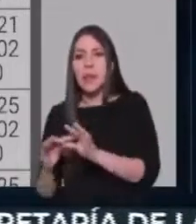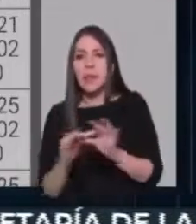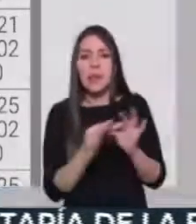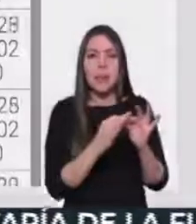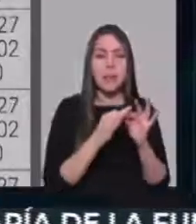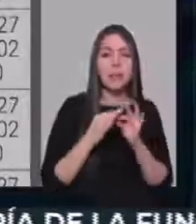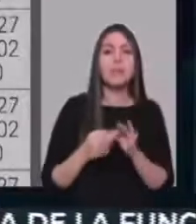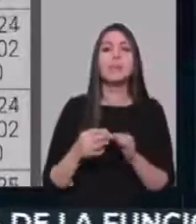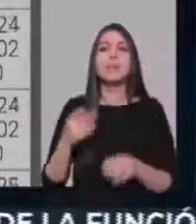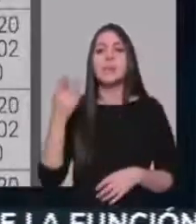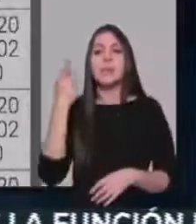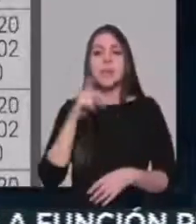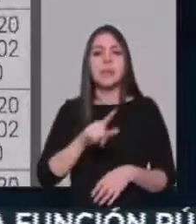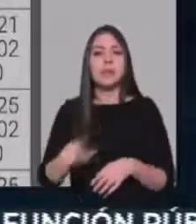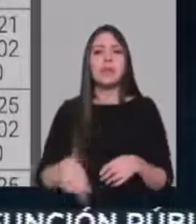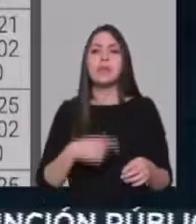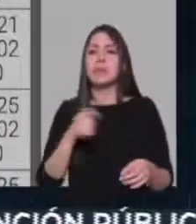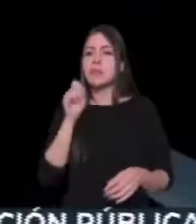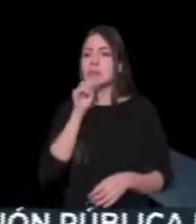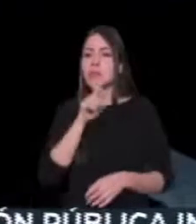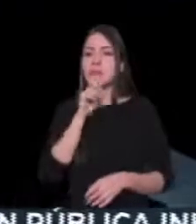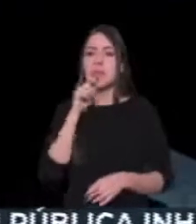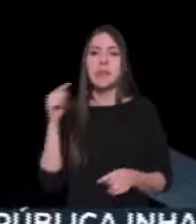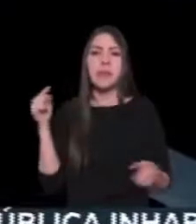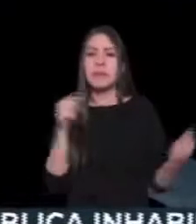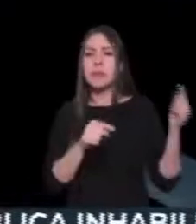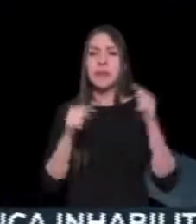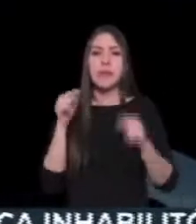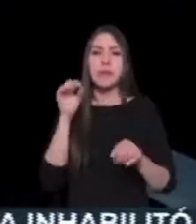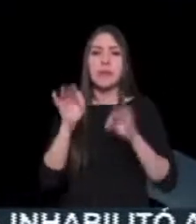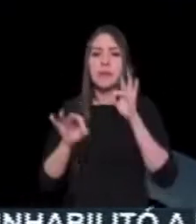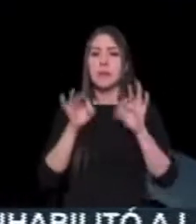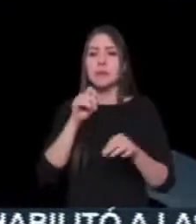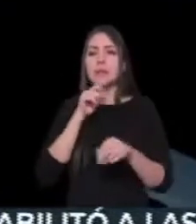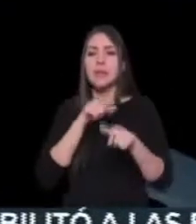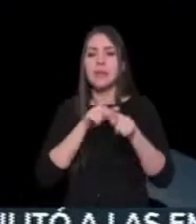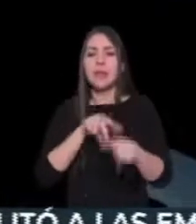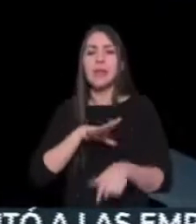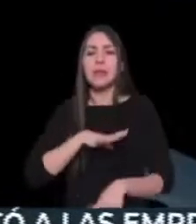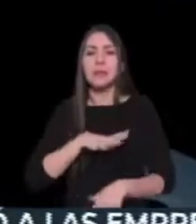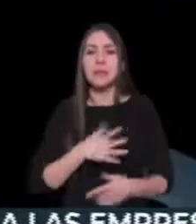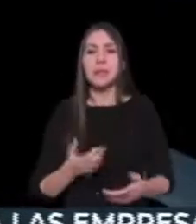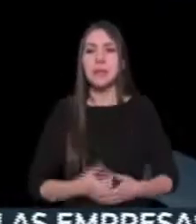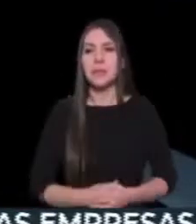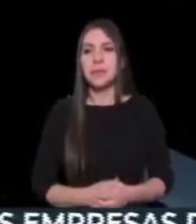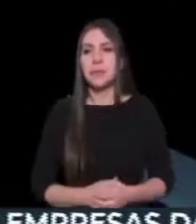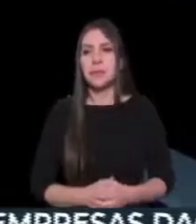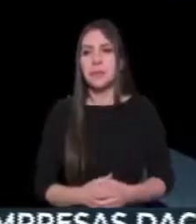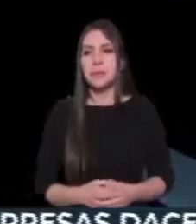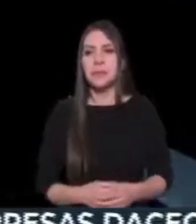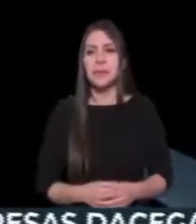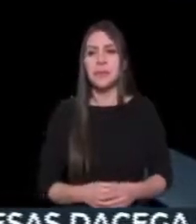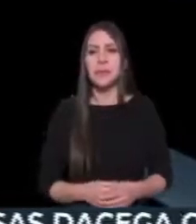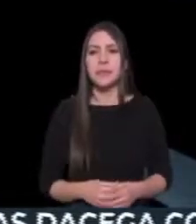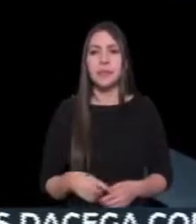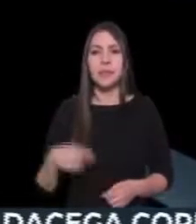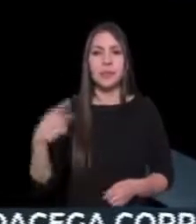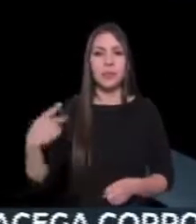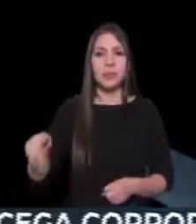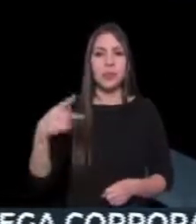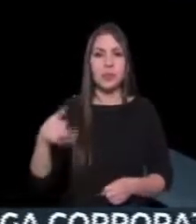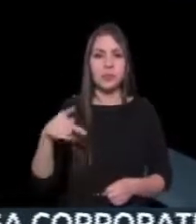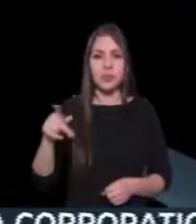interpretaciones, ¿no? Pero creo que la guerra sucia sí ha tenido que ver con este cierre, ¿no? No, Que vaya. desacreditar su imagen y en